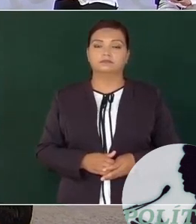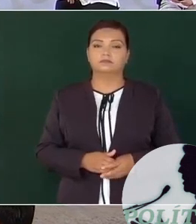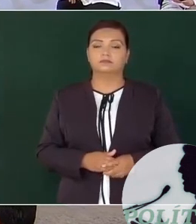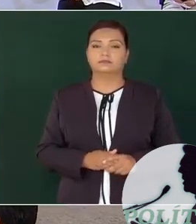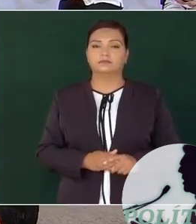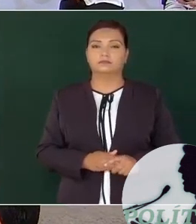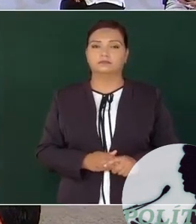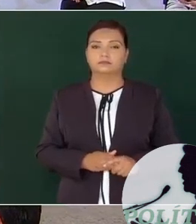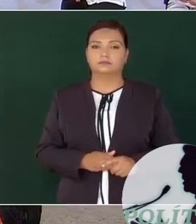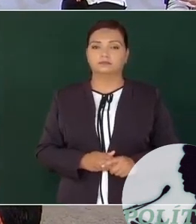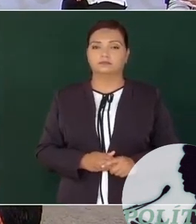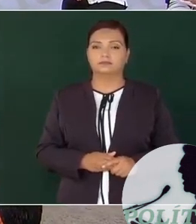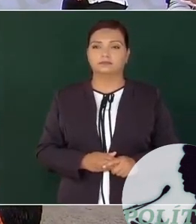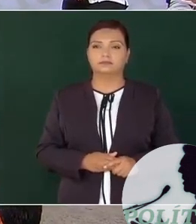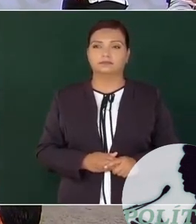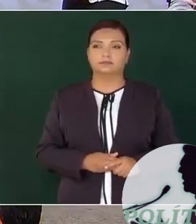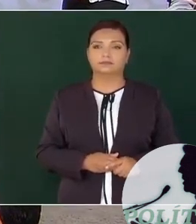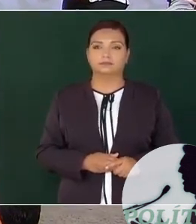Y